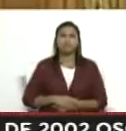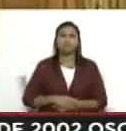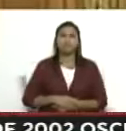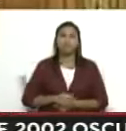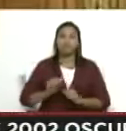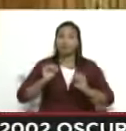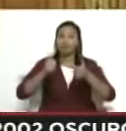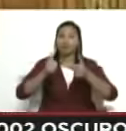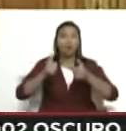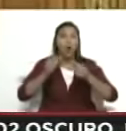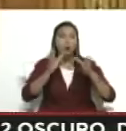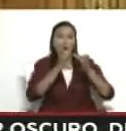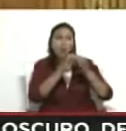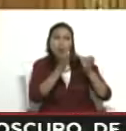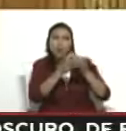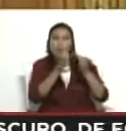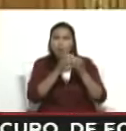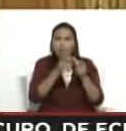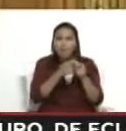movimiento.